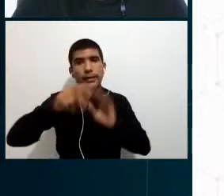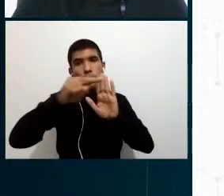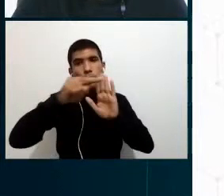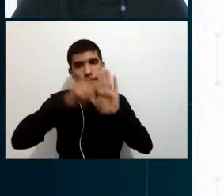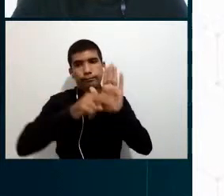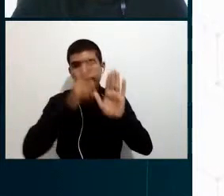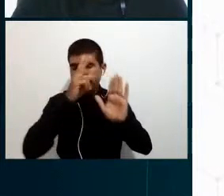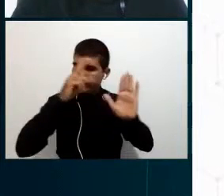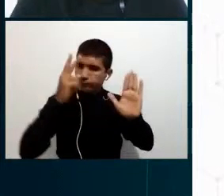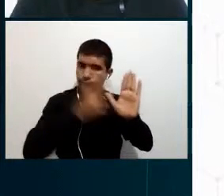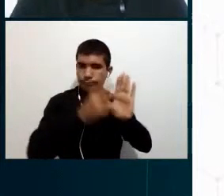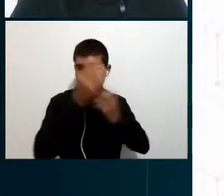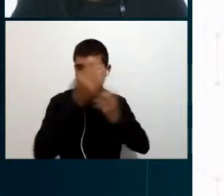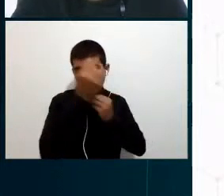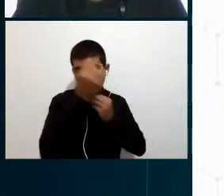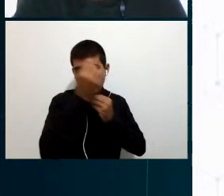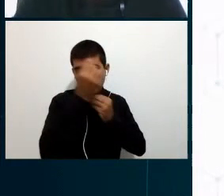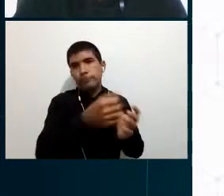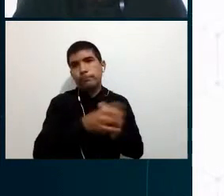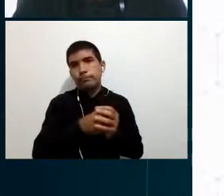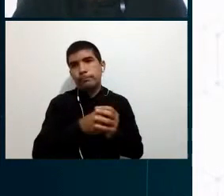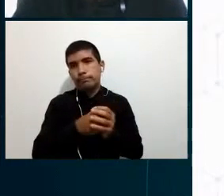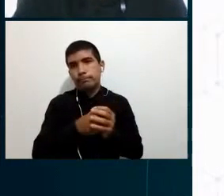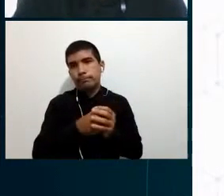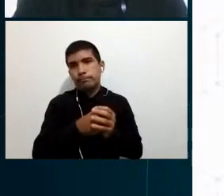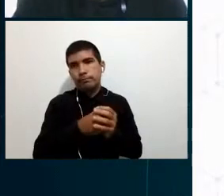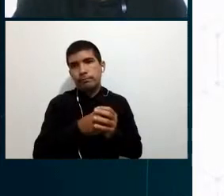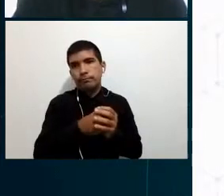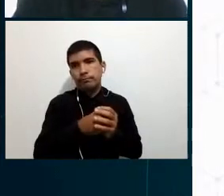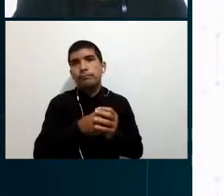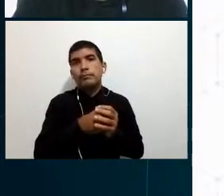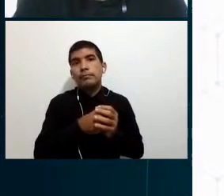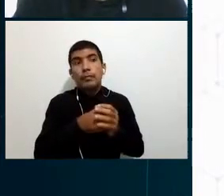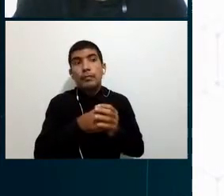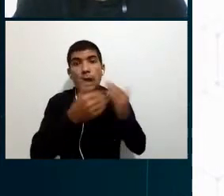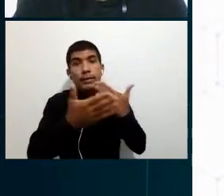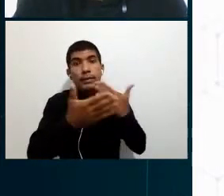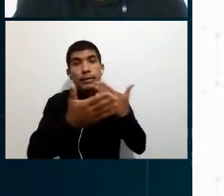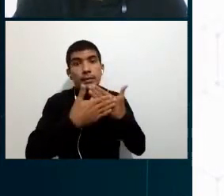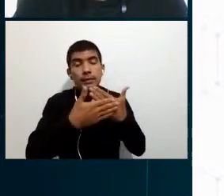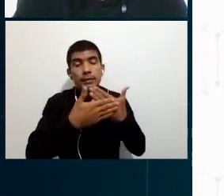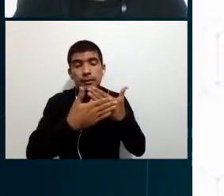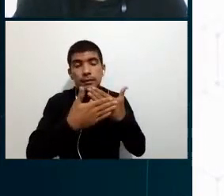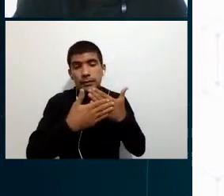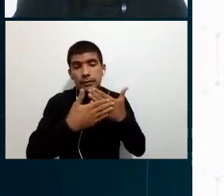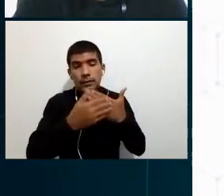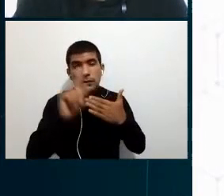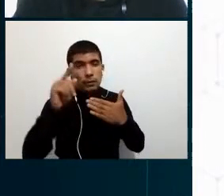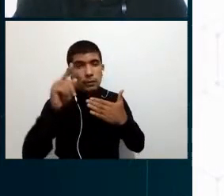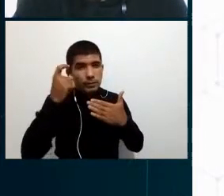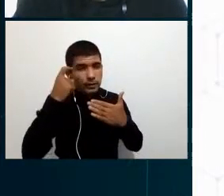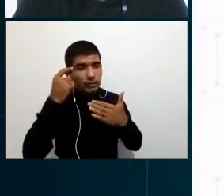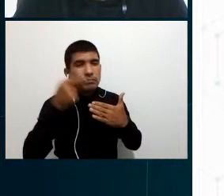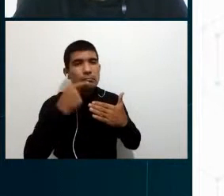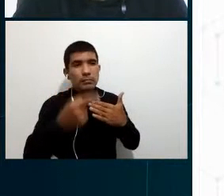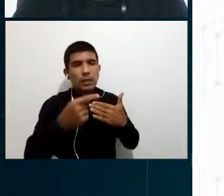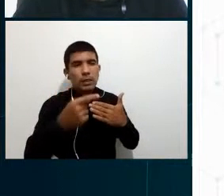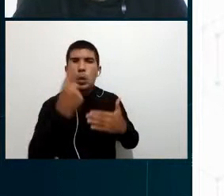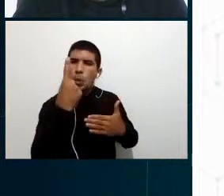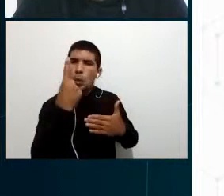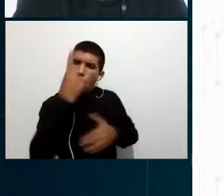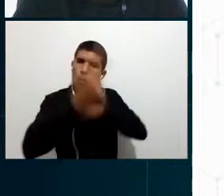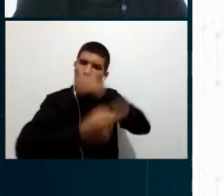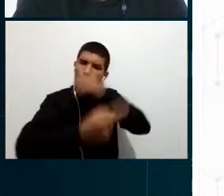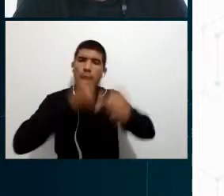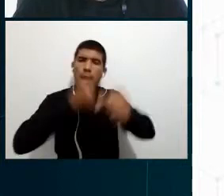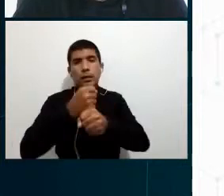para después hacer su disposición final. Pues cabe resaltar que el Airplus, por